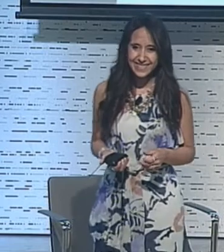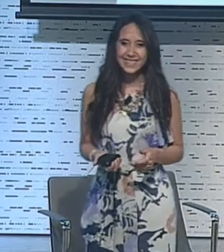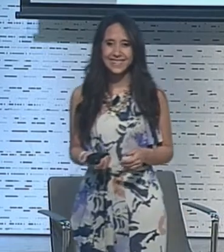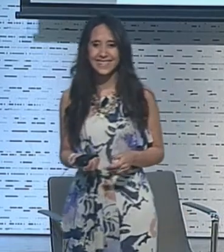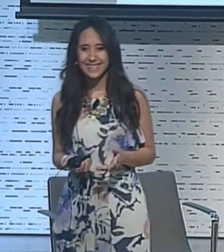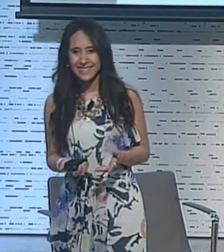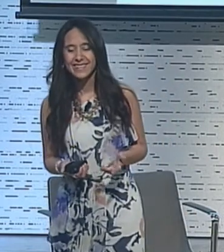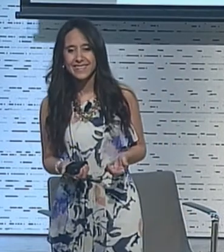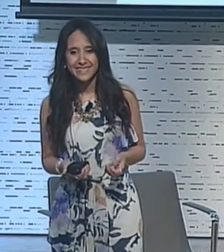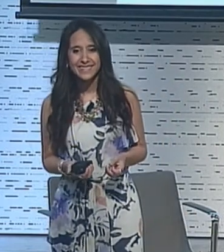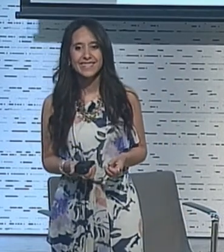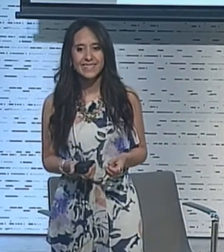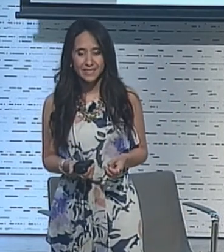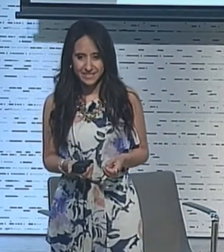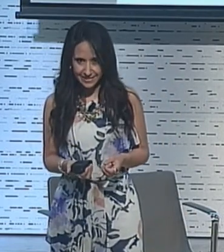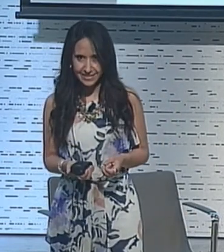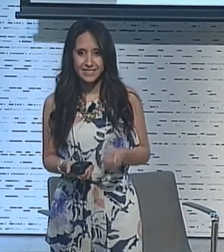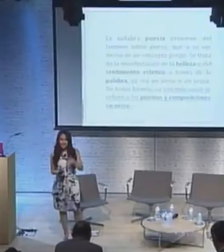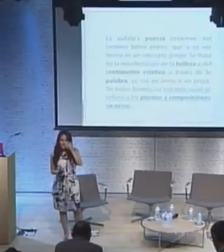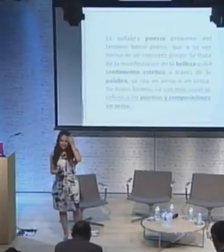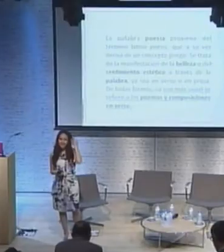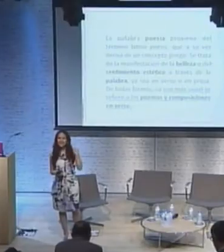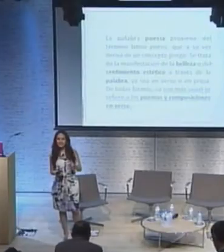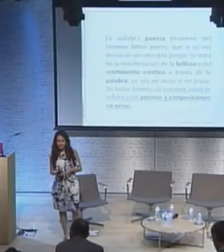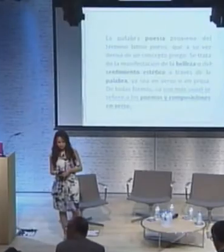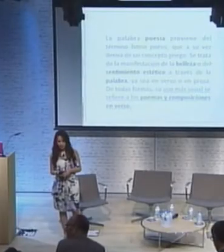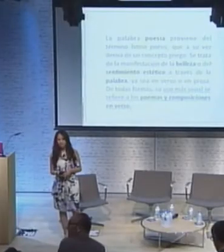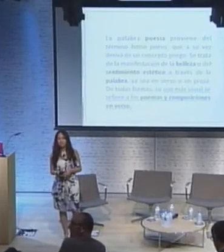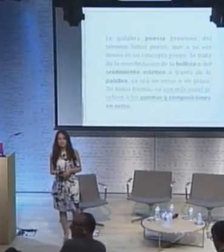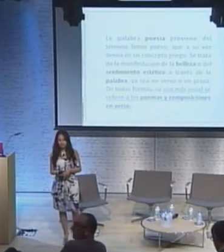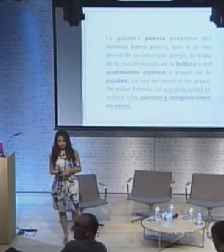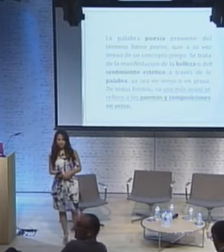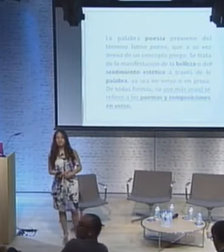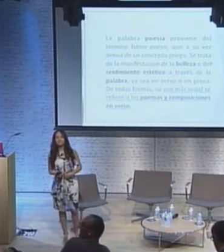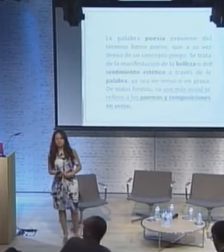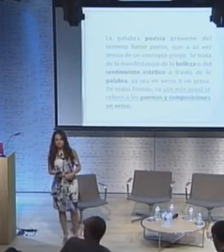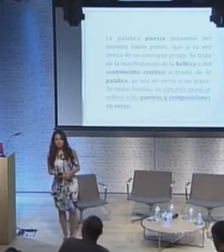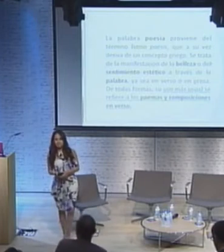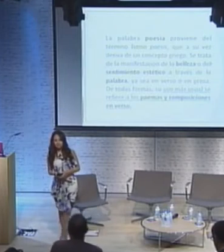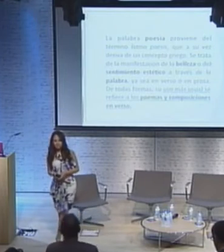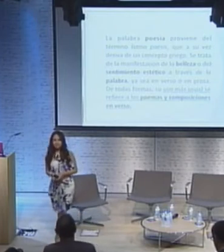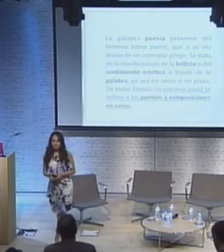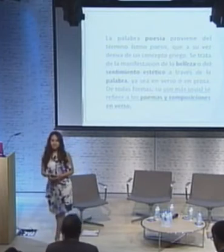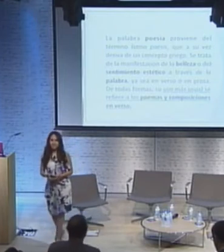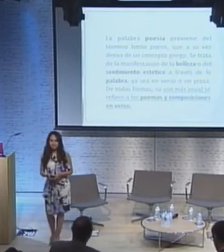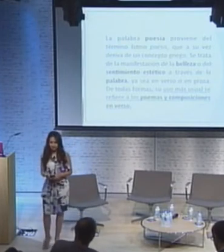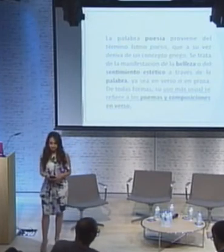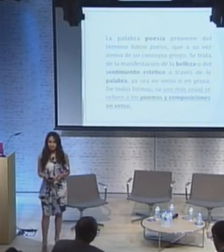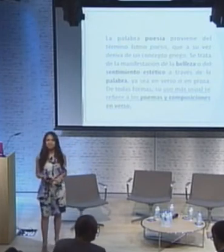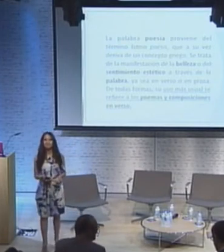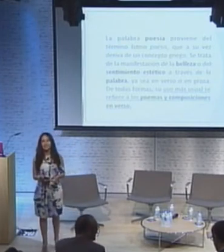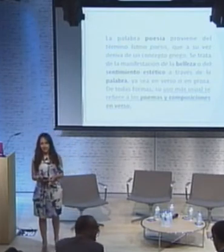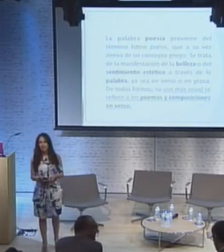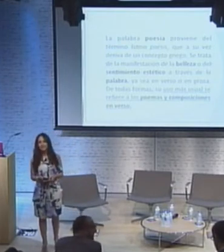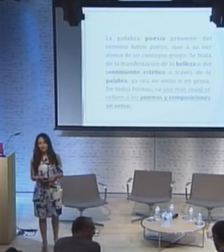Que bueno, incluso los profesores se hacían memorizar lo que ellos interpretaban que era la poesía, en lugar de decirte, oye, chaval, ¿aquí qué